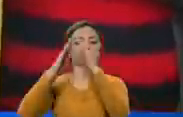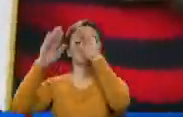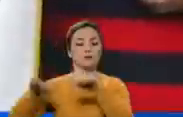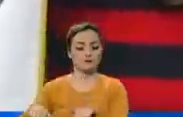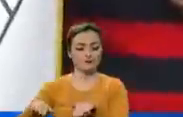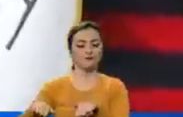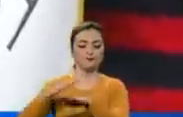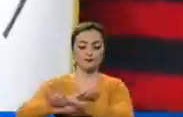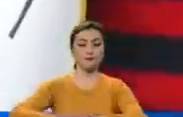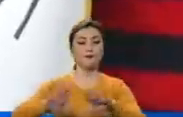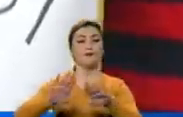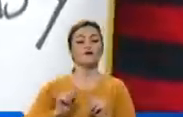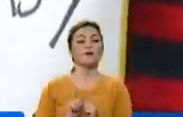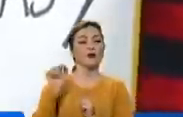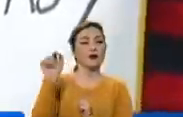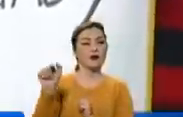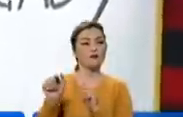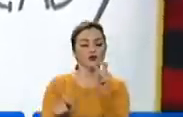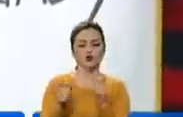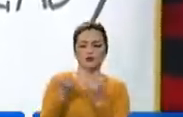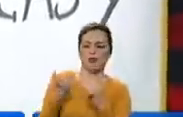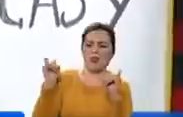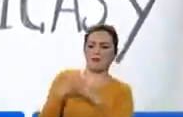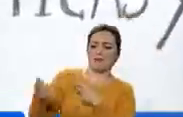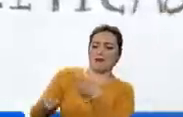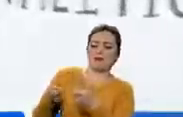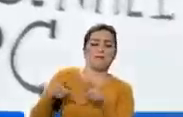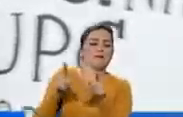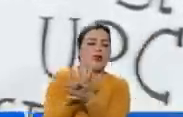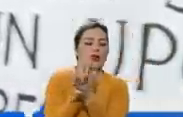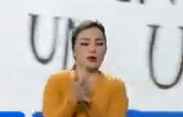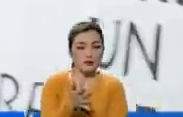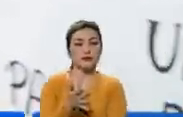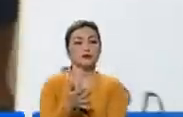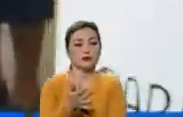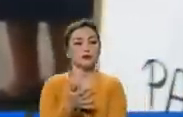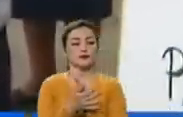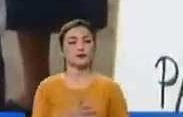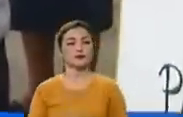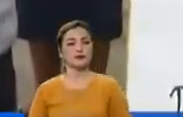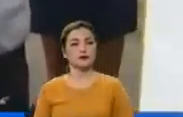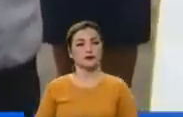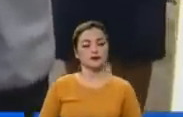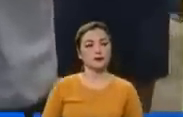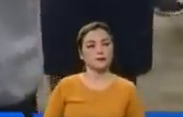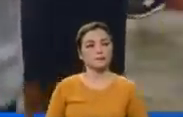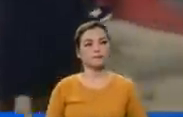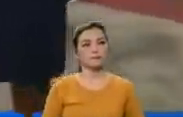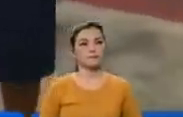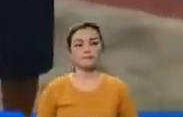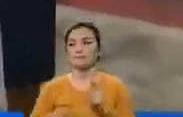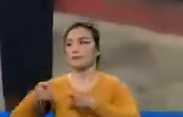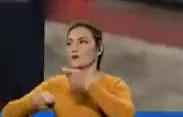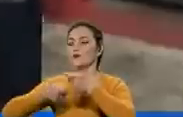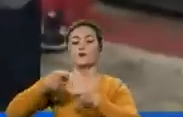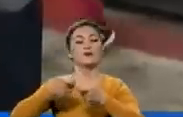están colocando vendedores informales a lo largo de esta calle y ellos tienen estas consignas, pues la presencia de comerciantes